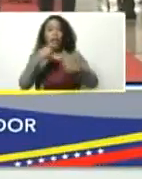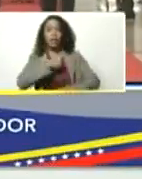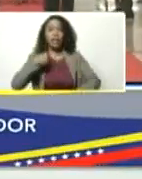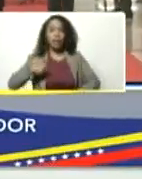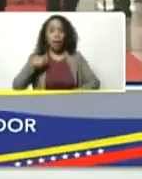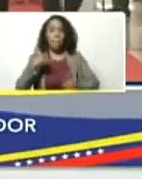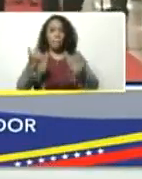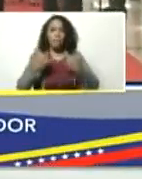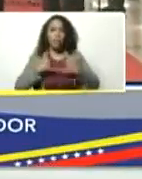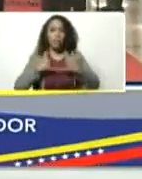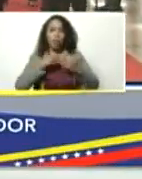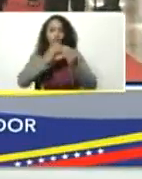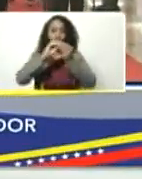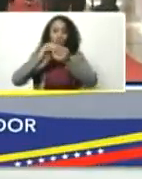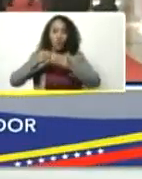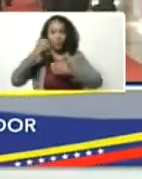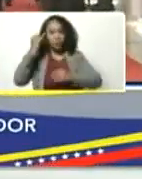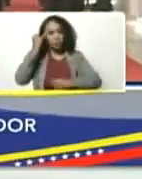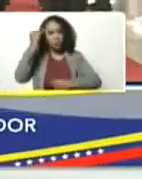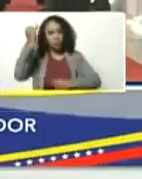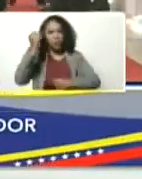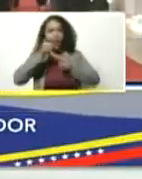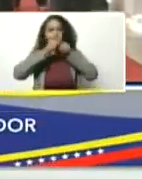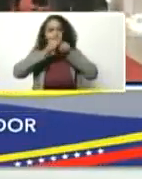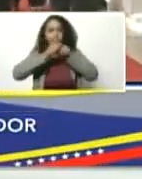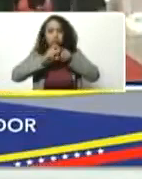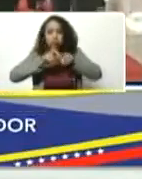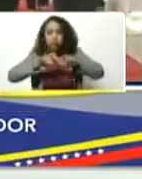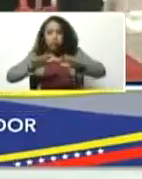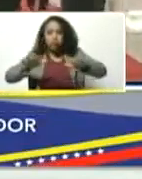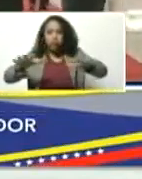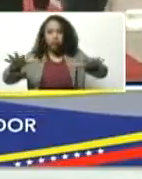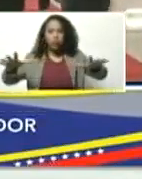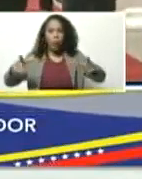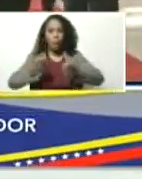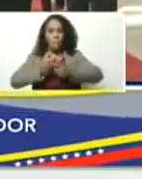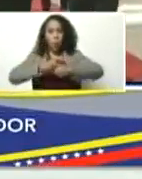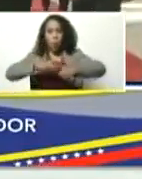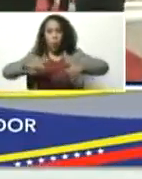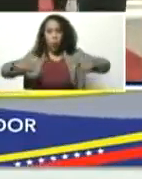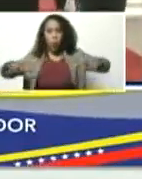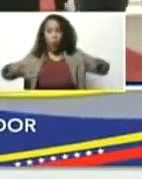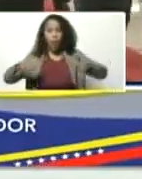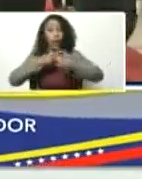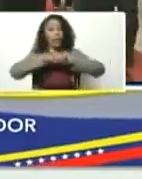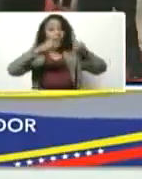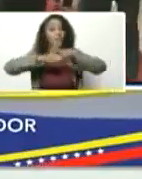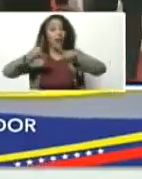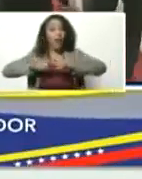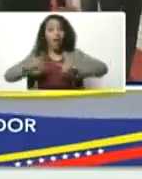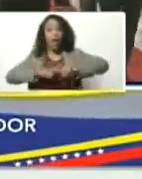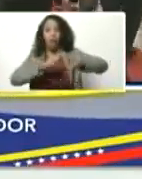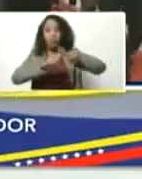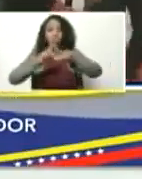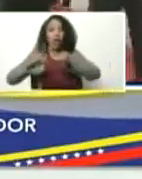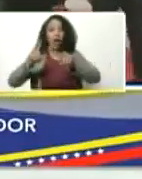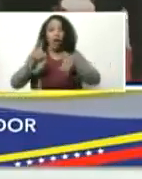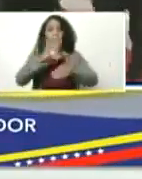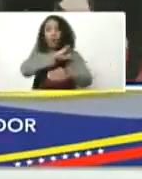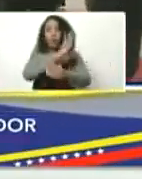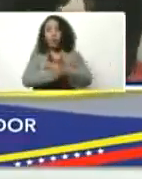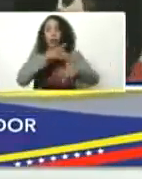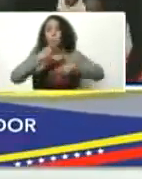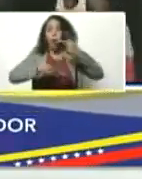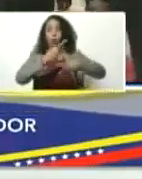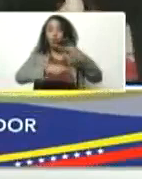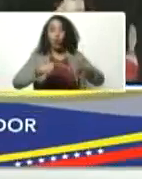planteó la expansión, el crecimiento y la diversificación de las fuerzas